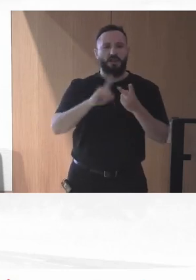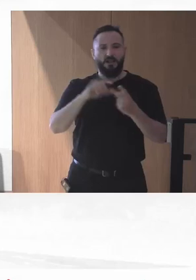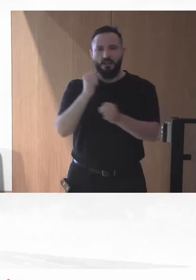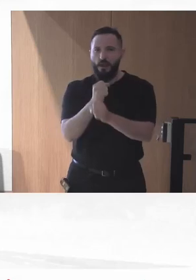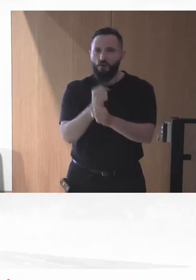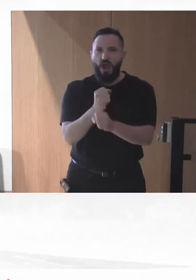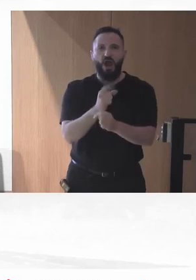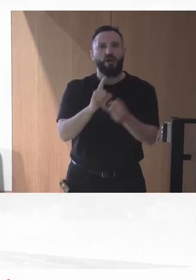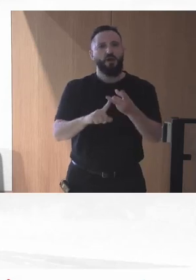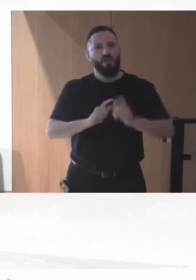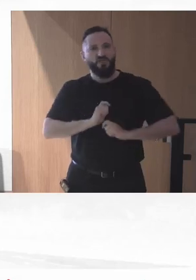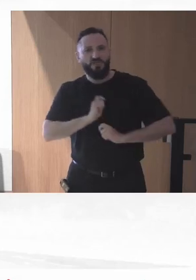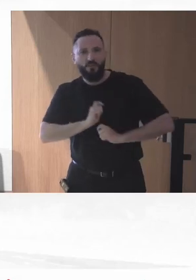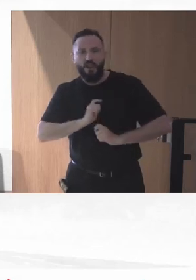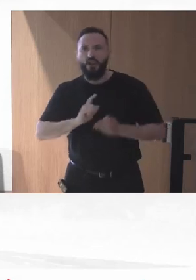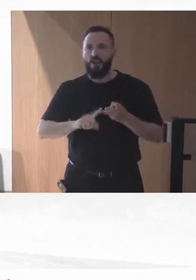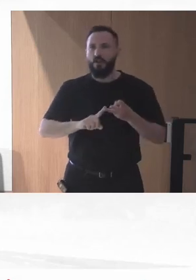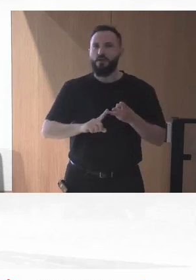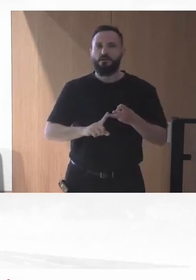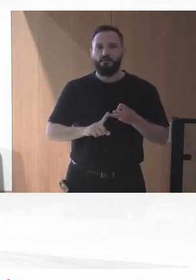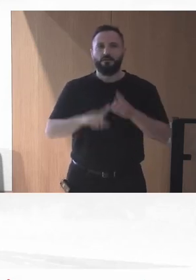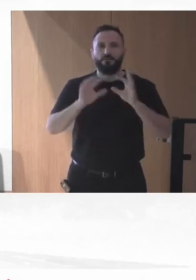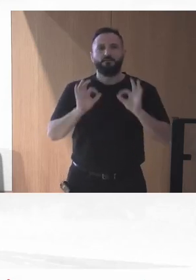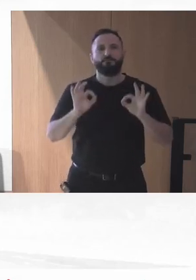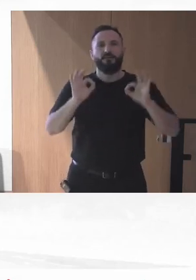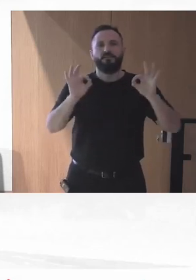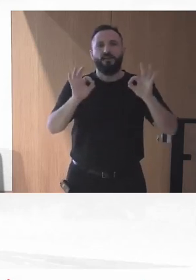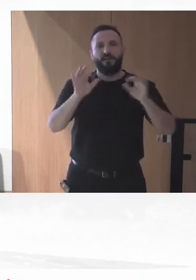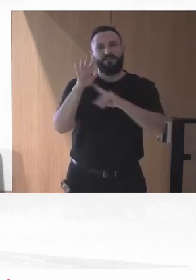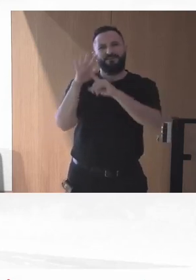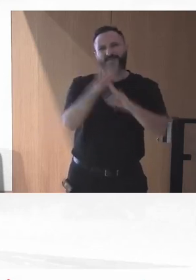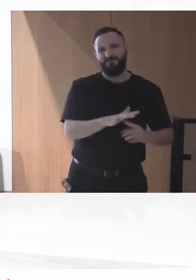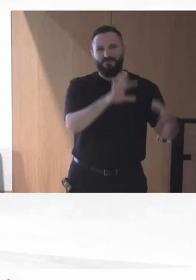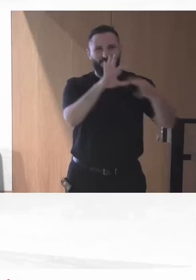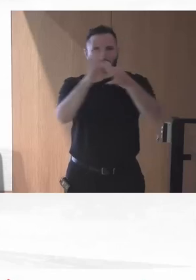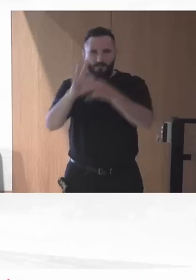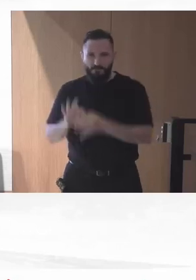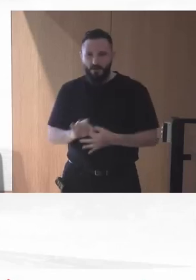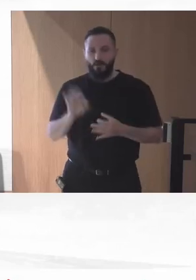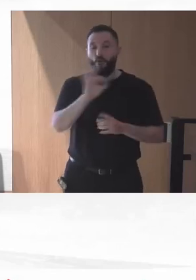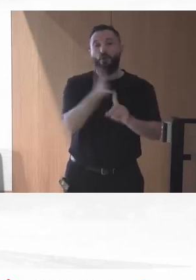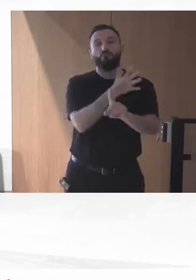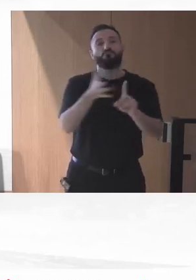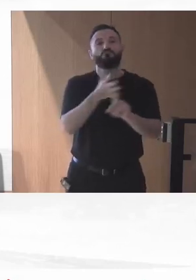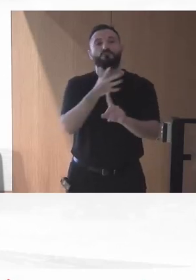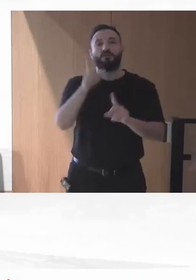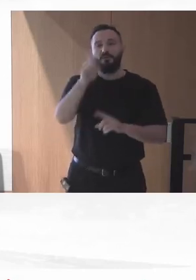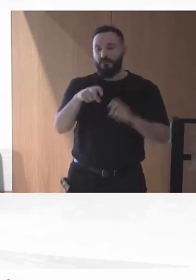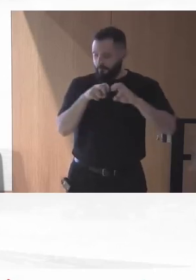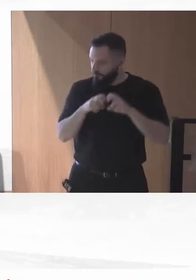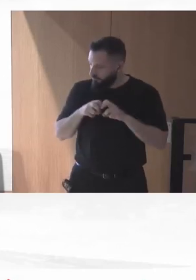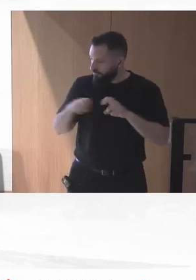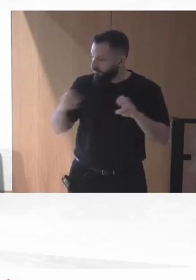laborales, civiles, sobre todo relacionados con la discriminación y con el maltrato. Tenemos un panel